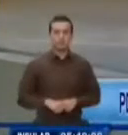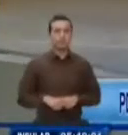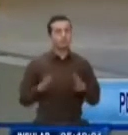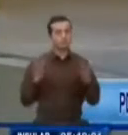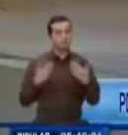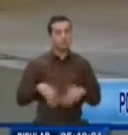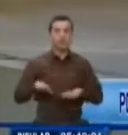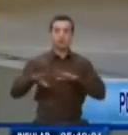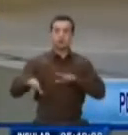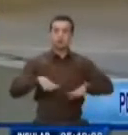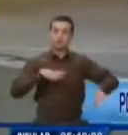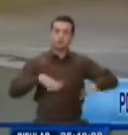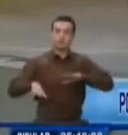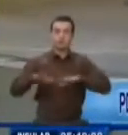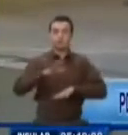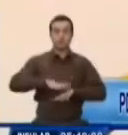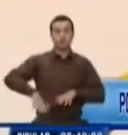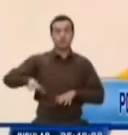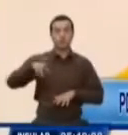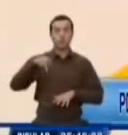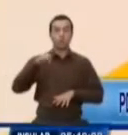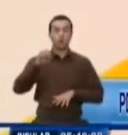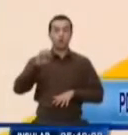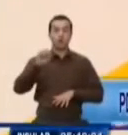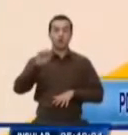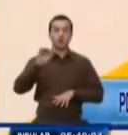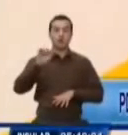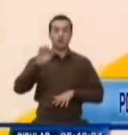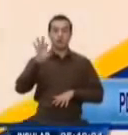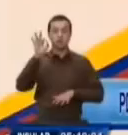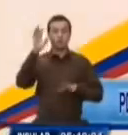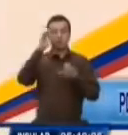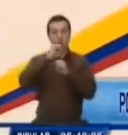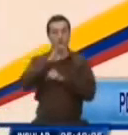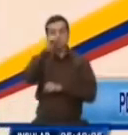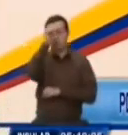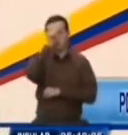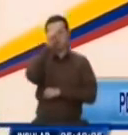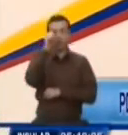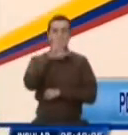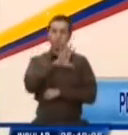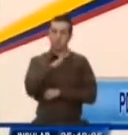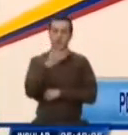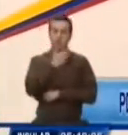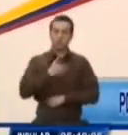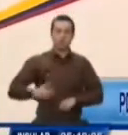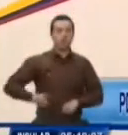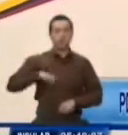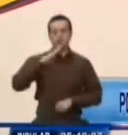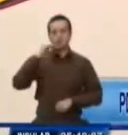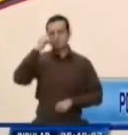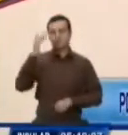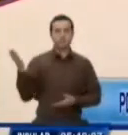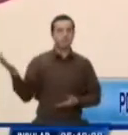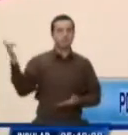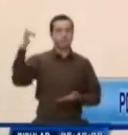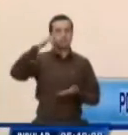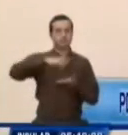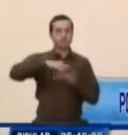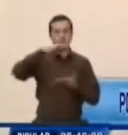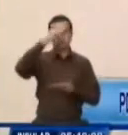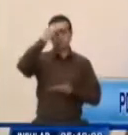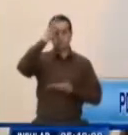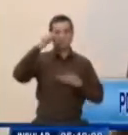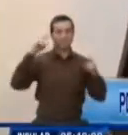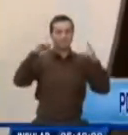Luego de cumplir varias actividades en Poitiers, cerca de las 21 horas del domingo, el presidente Rafael Correa llegó a París para continuar con su